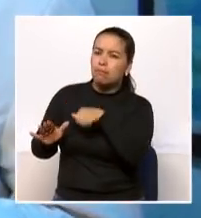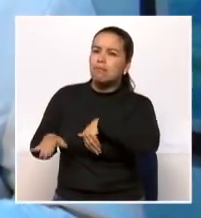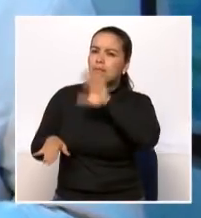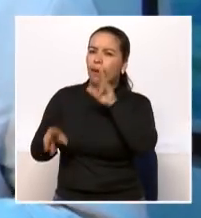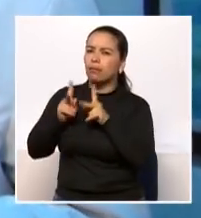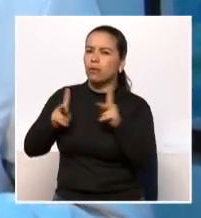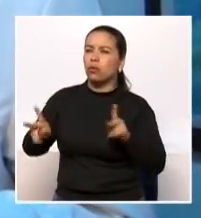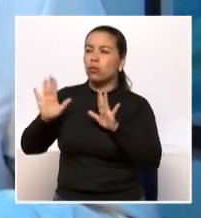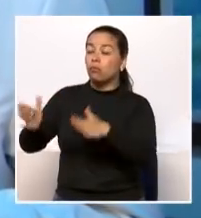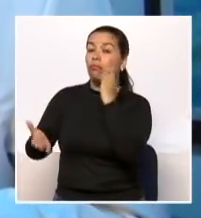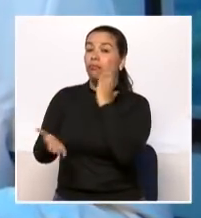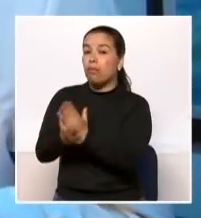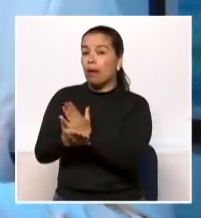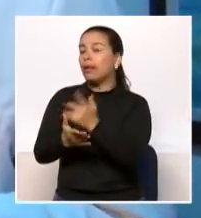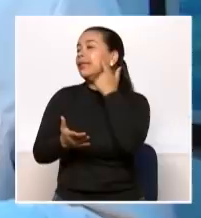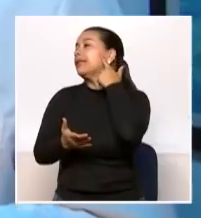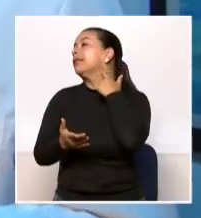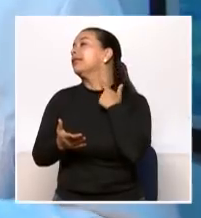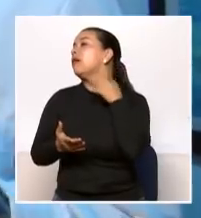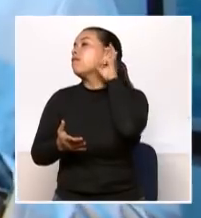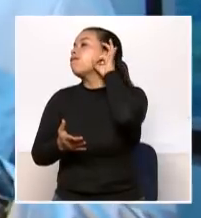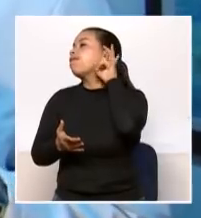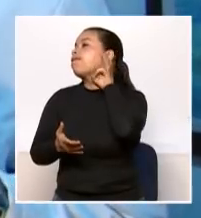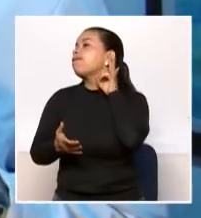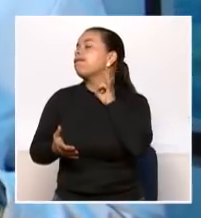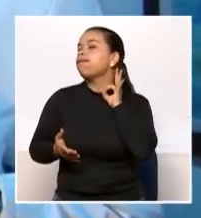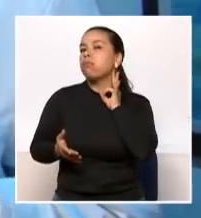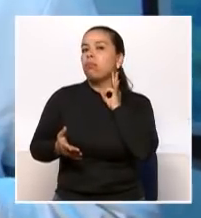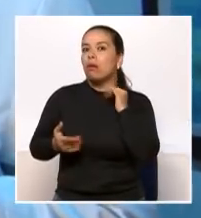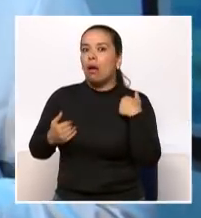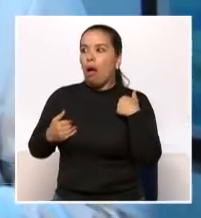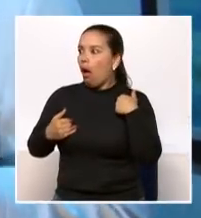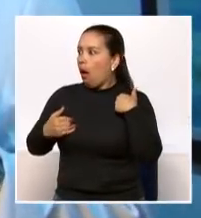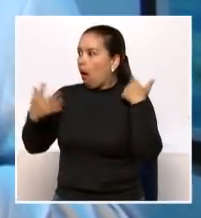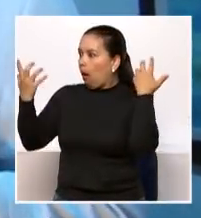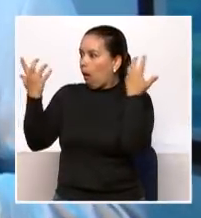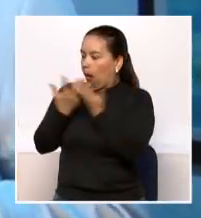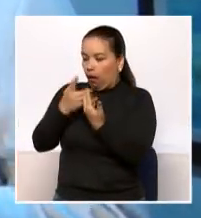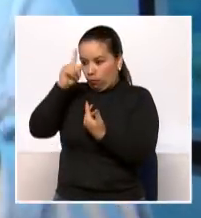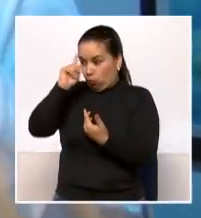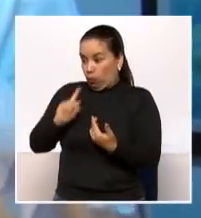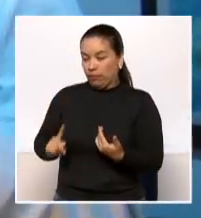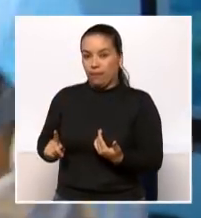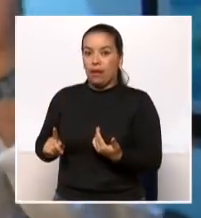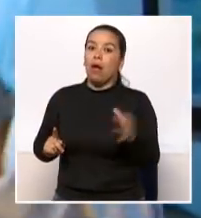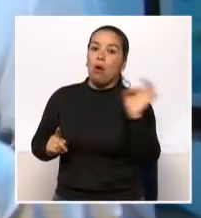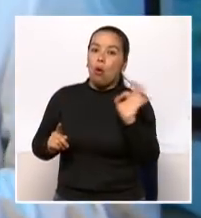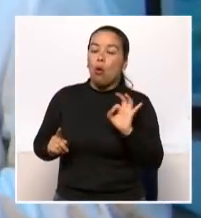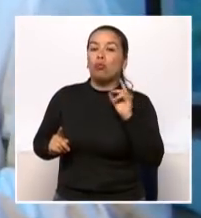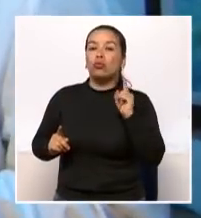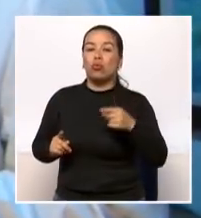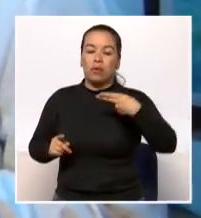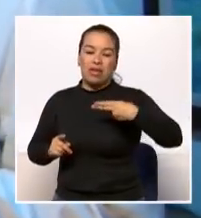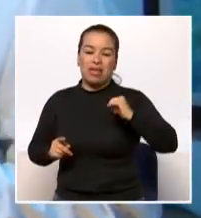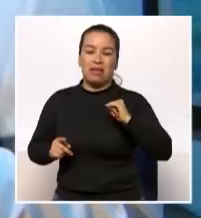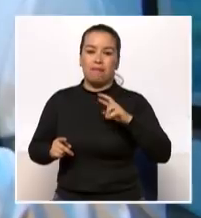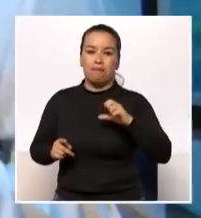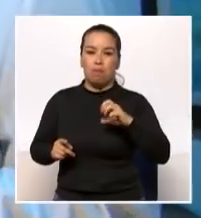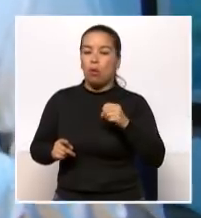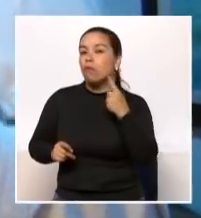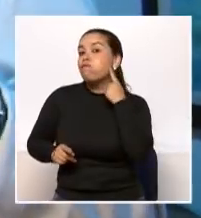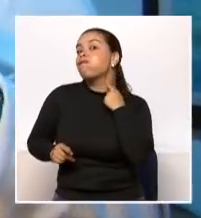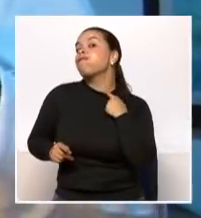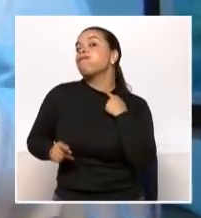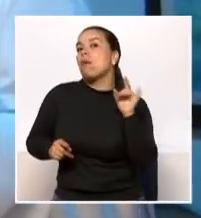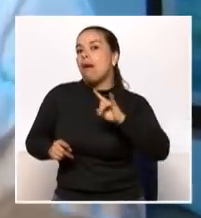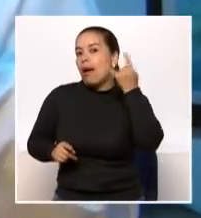personas pueden presentar nódulos tiroideos no funcionantes y no saberlo, o tener un hipotiroidismo por un nódulo